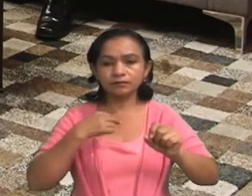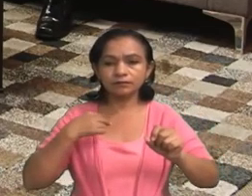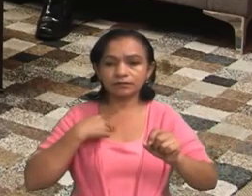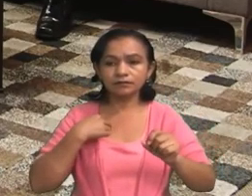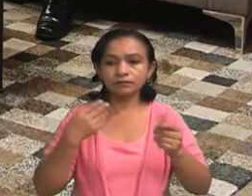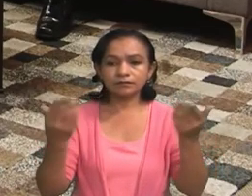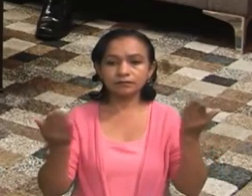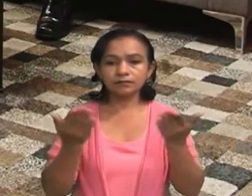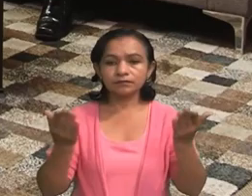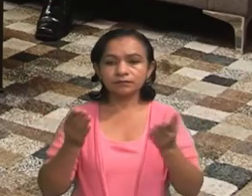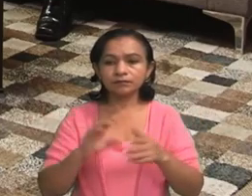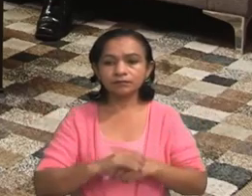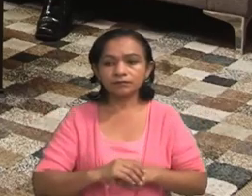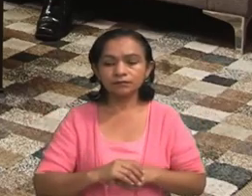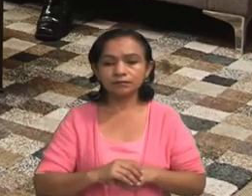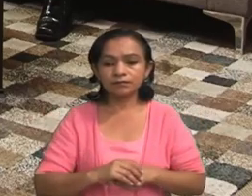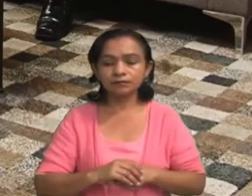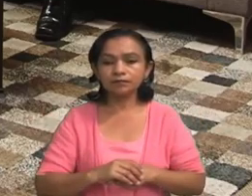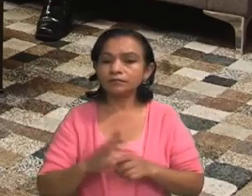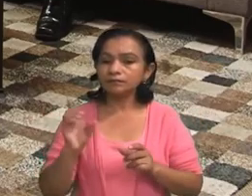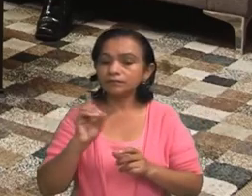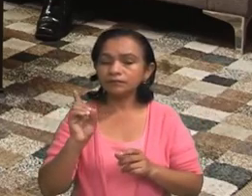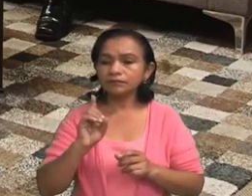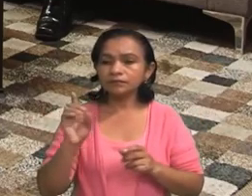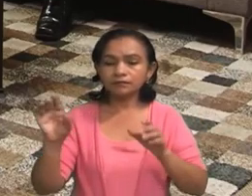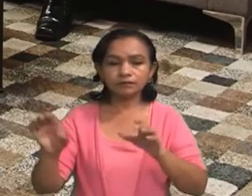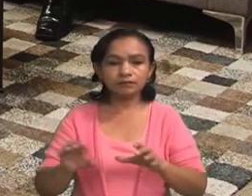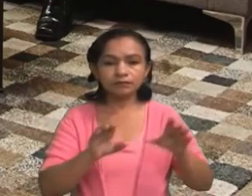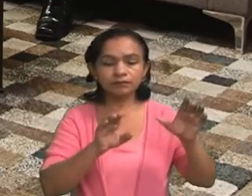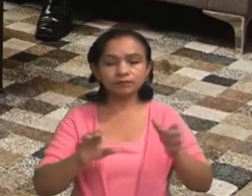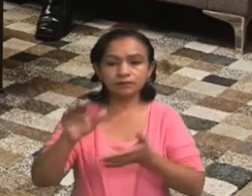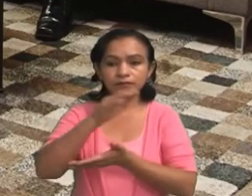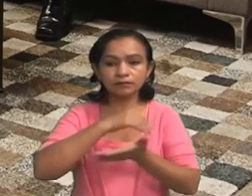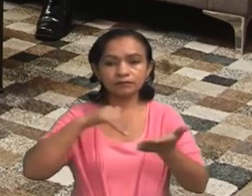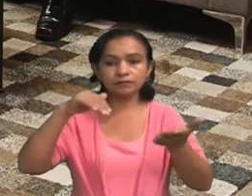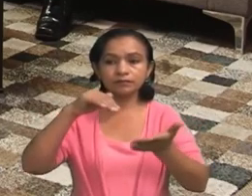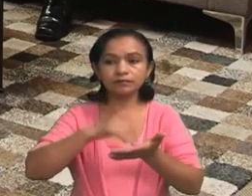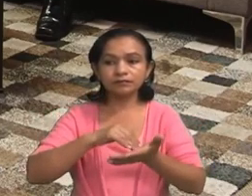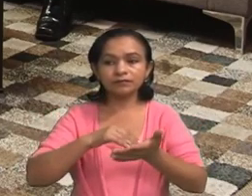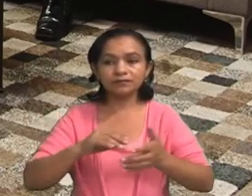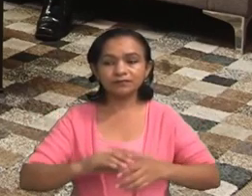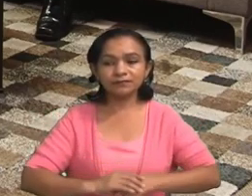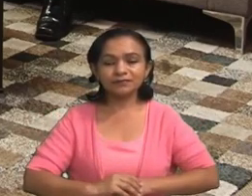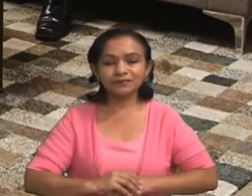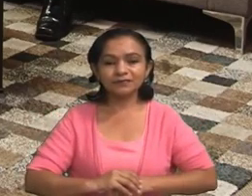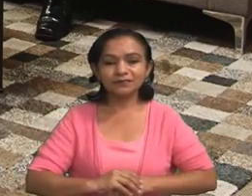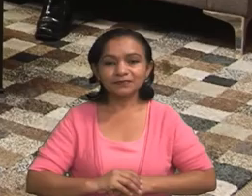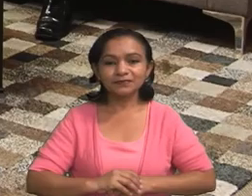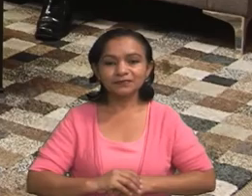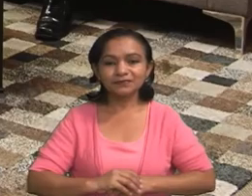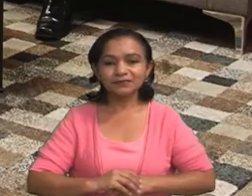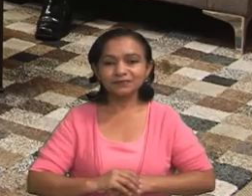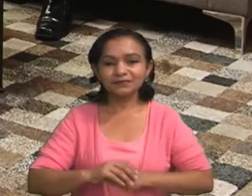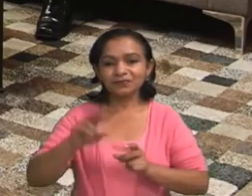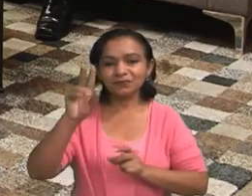estar dándose todo este tipo de, todo este centro de actividad. La sede, el segundo,